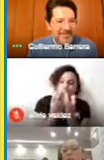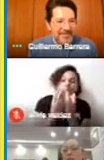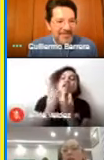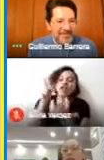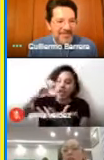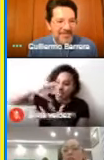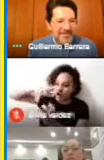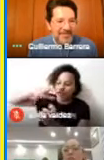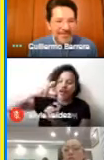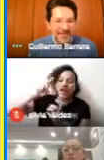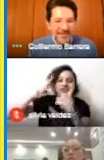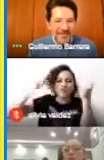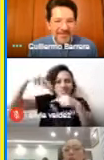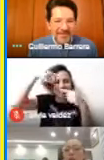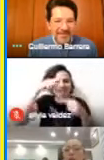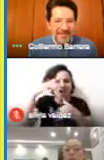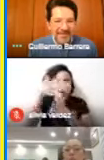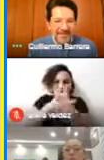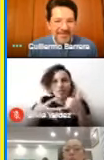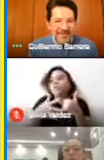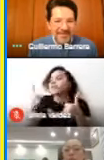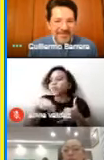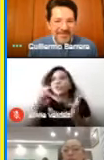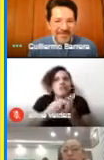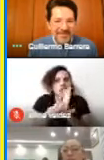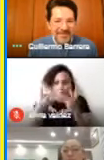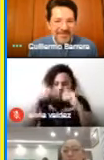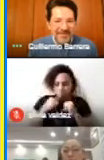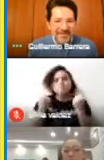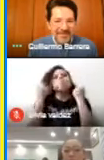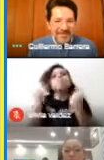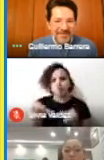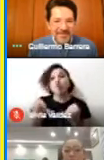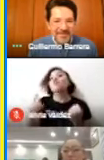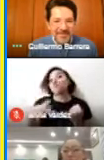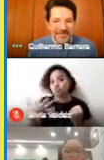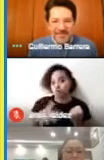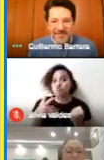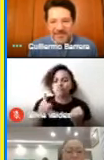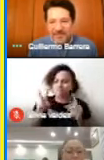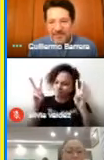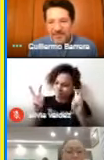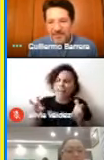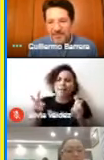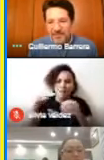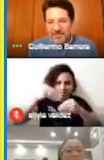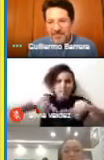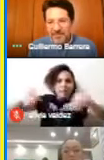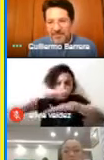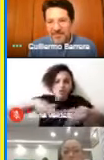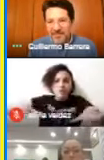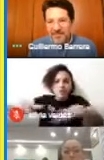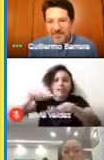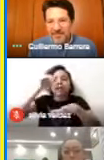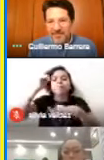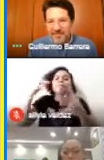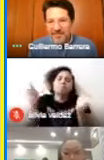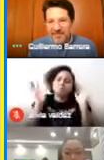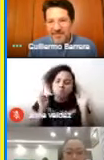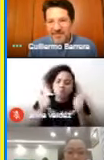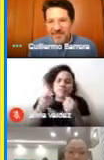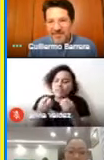turística colombiana, estos chicos quedaron absolutamente fortalecidos en el tema territorial.